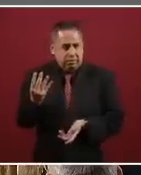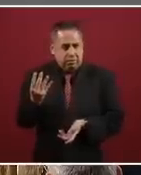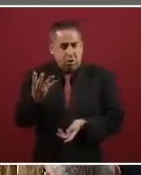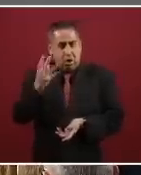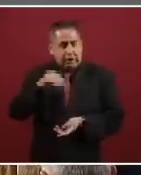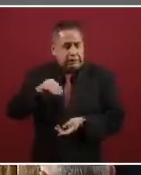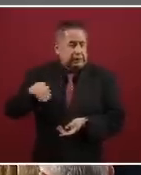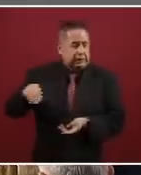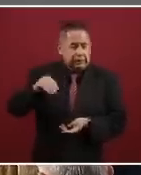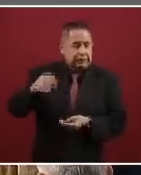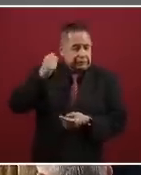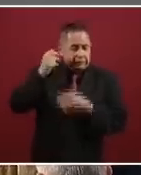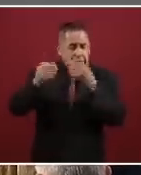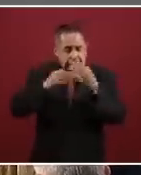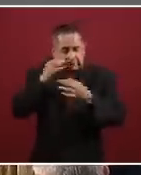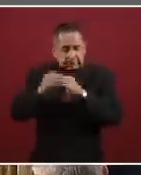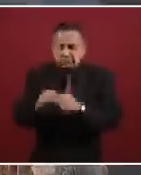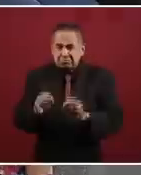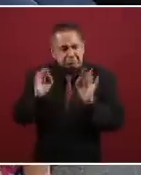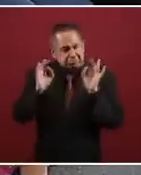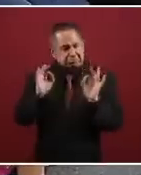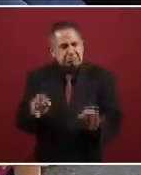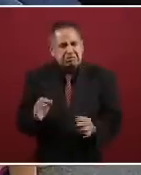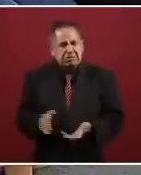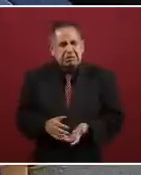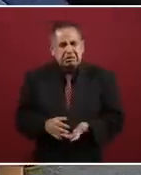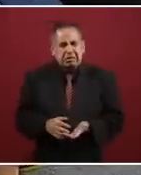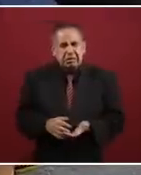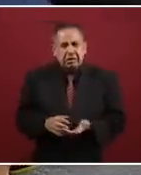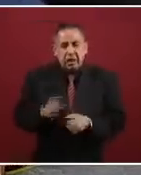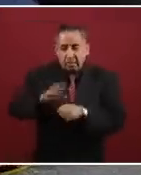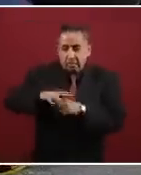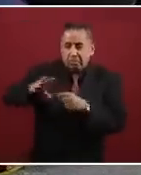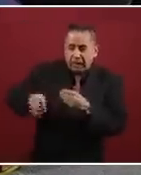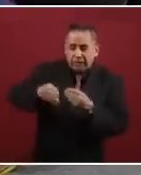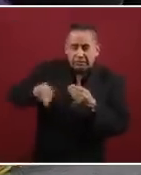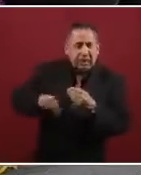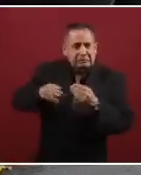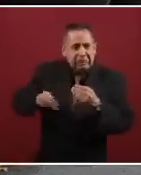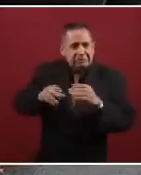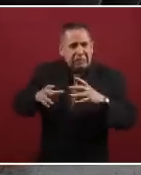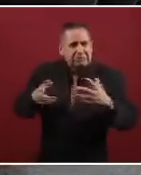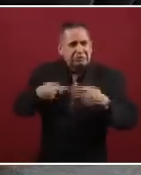Entonces, si ya hay más, pues ya no